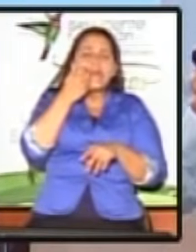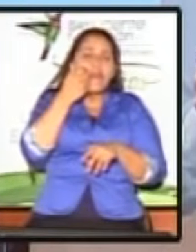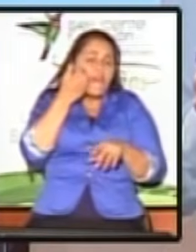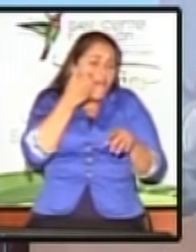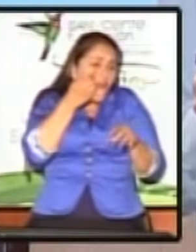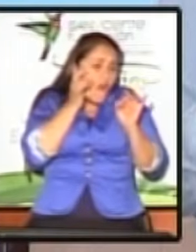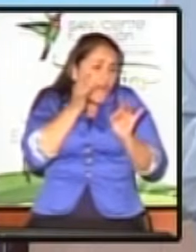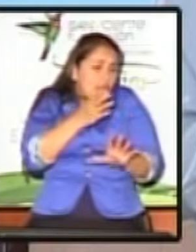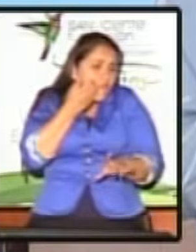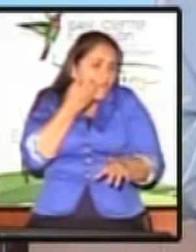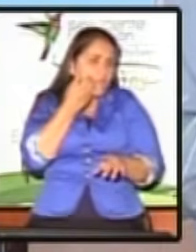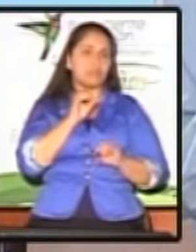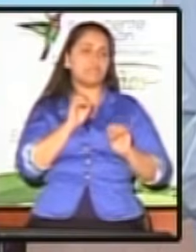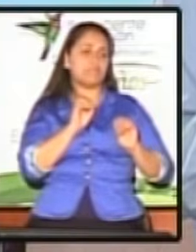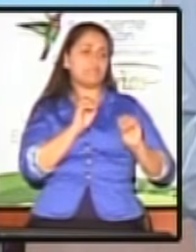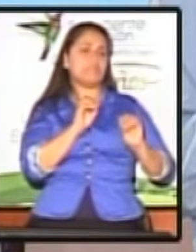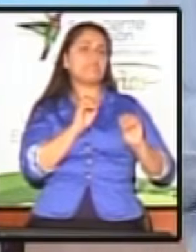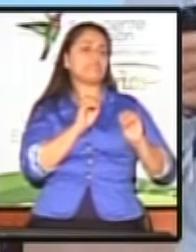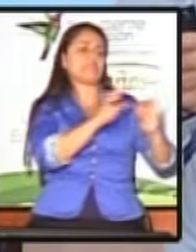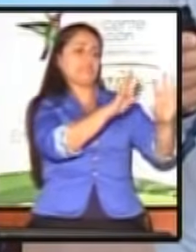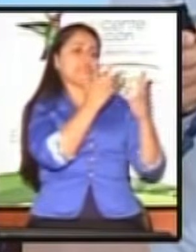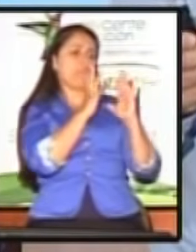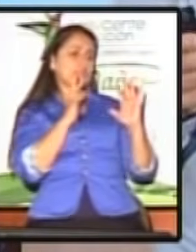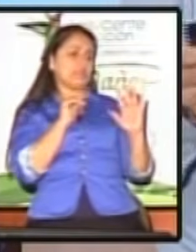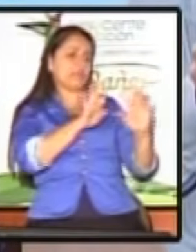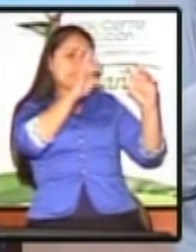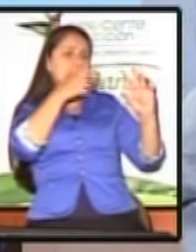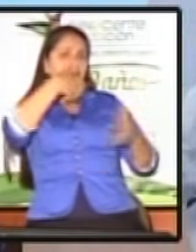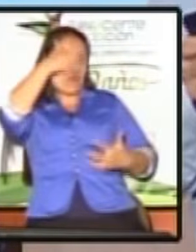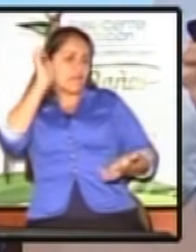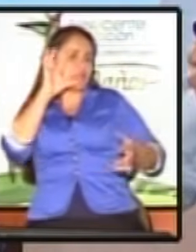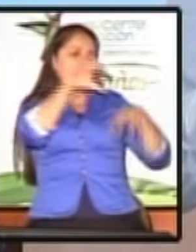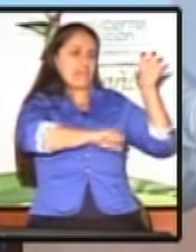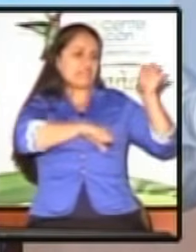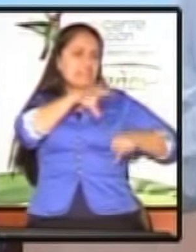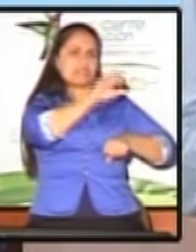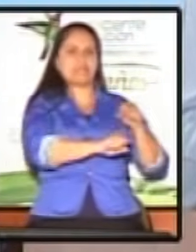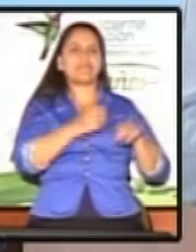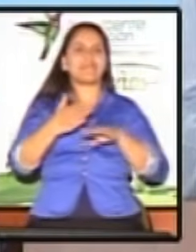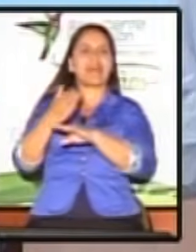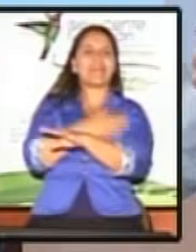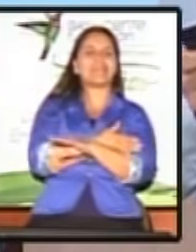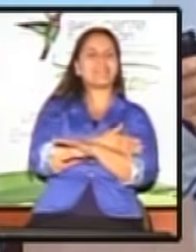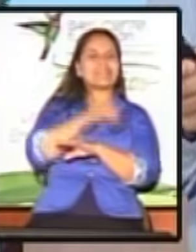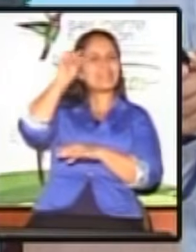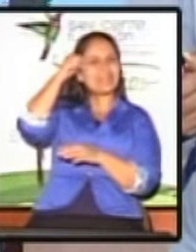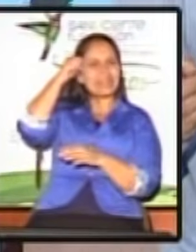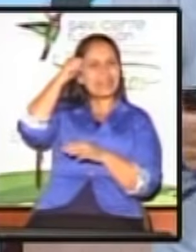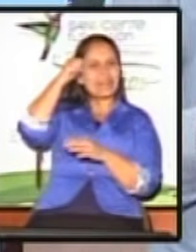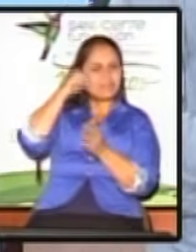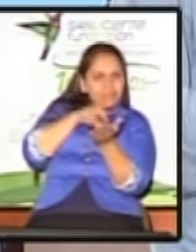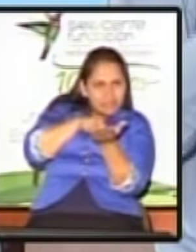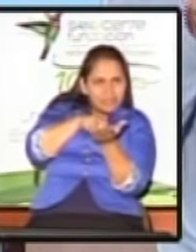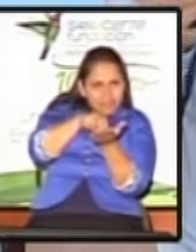dejaba morir, se abandonaba a las fieras y se dejaba. Inicialmente éramos nómadas y un enfermo retrasaba,